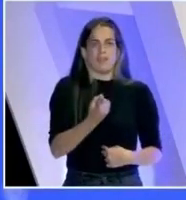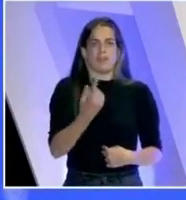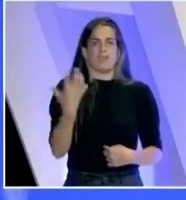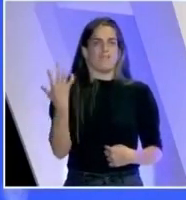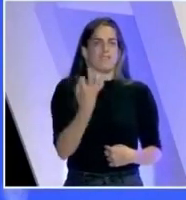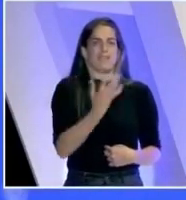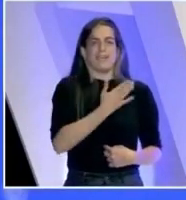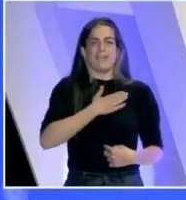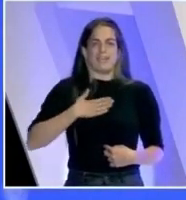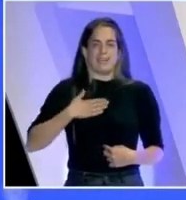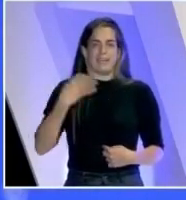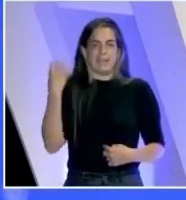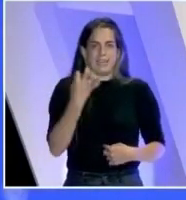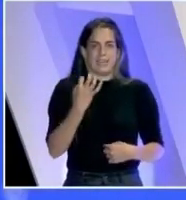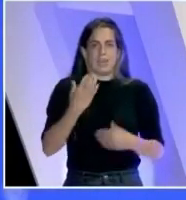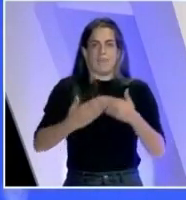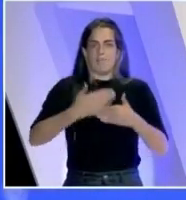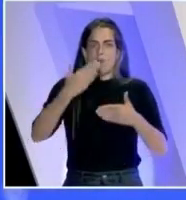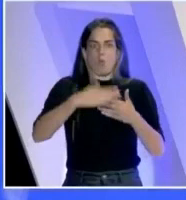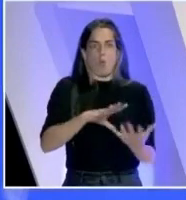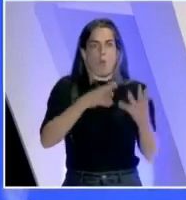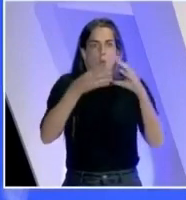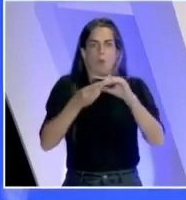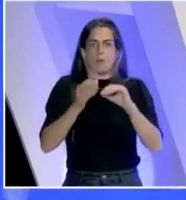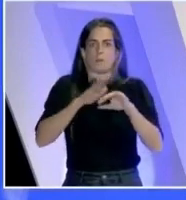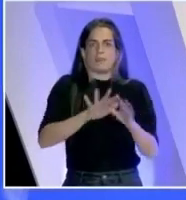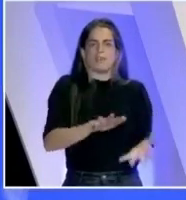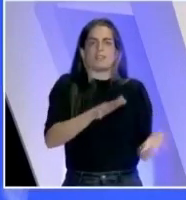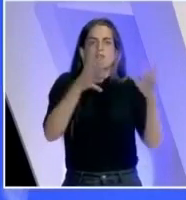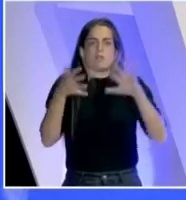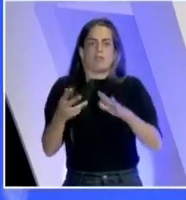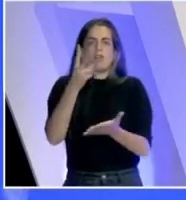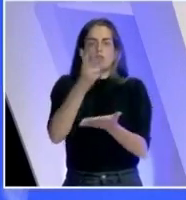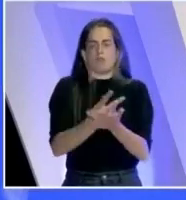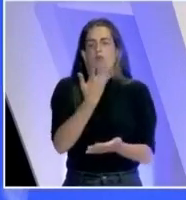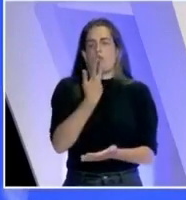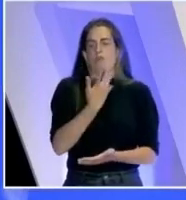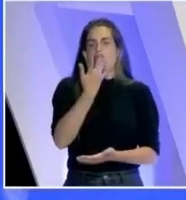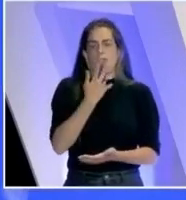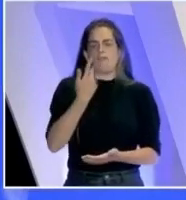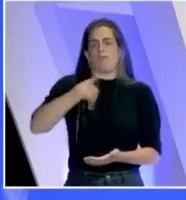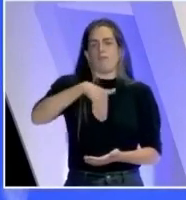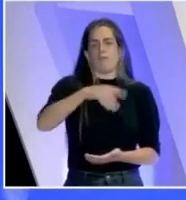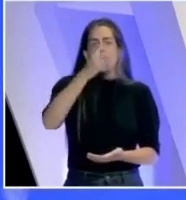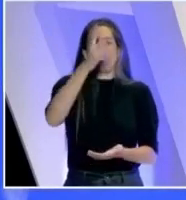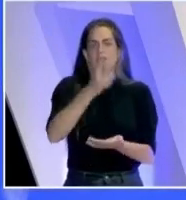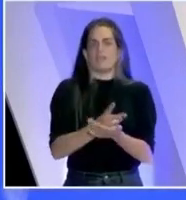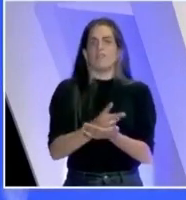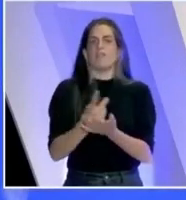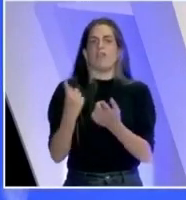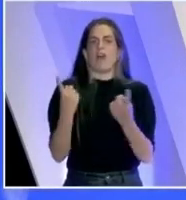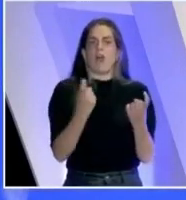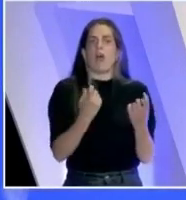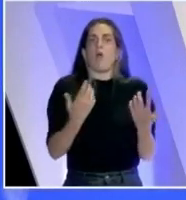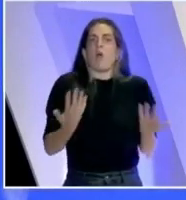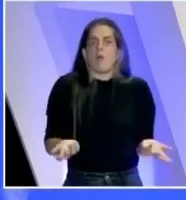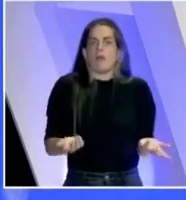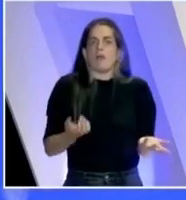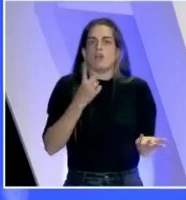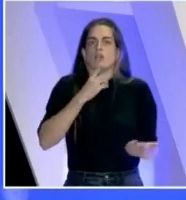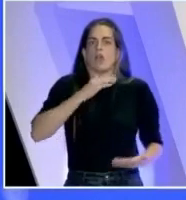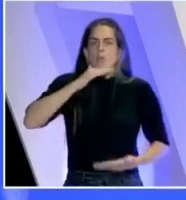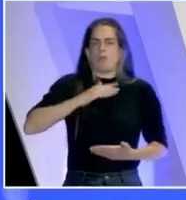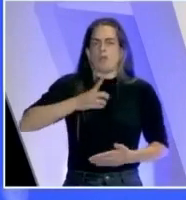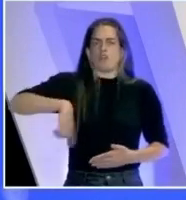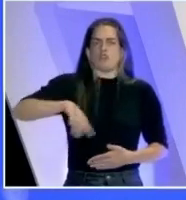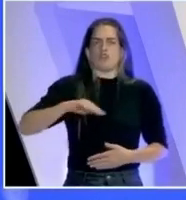vanguardia de la transformación. Que conocemos los desafíos que va a traer el porvenir y que nos declaramos capaces y